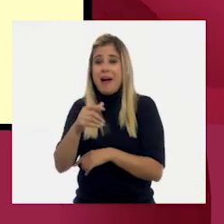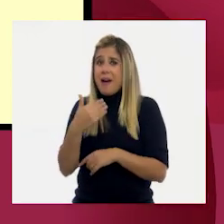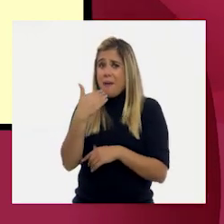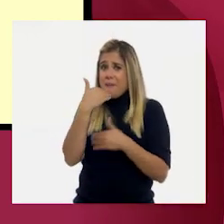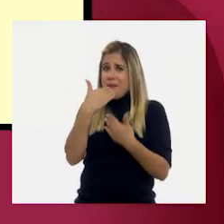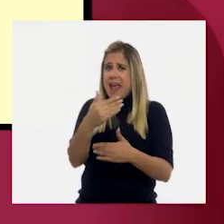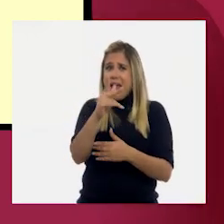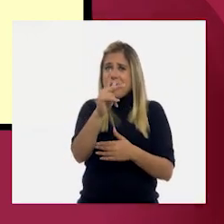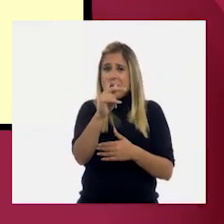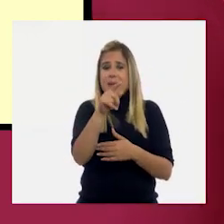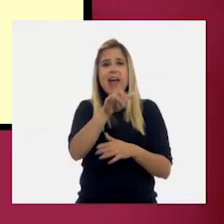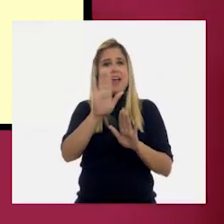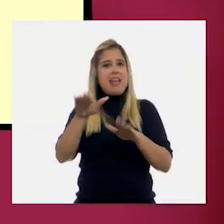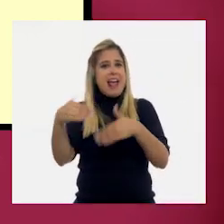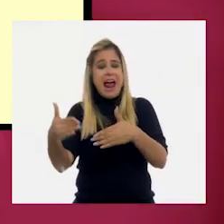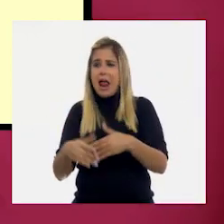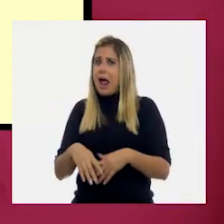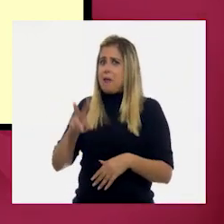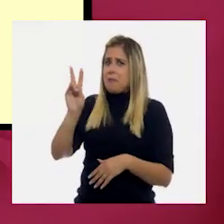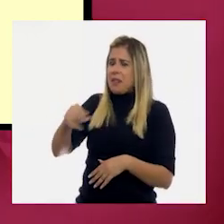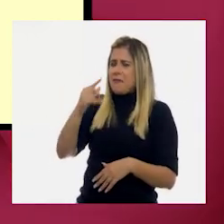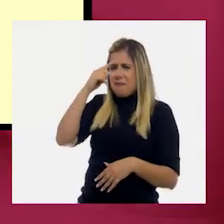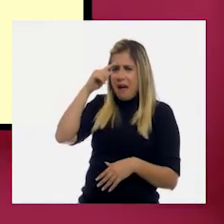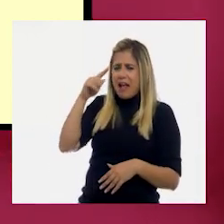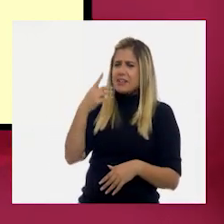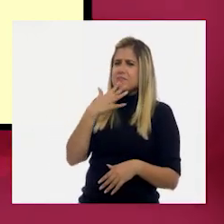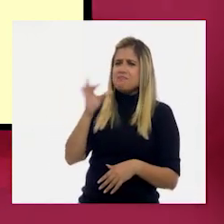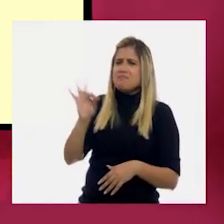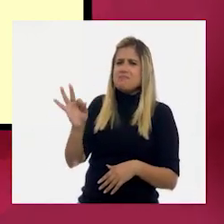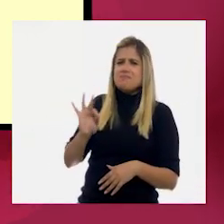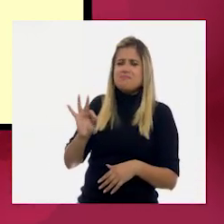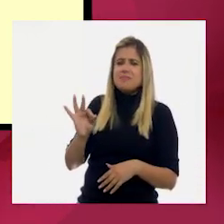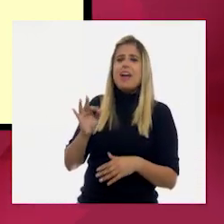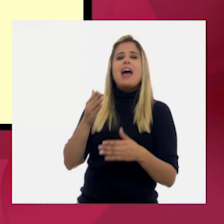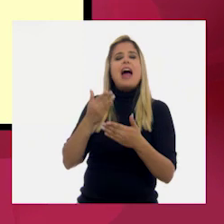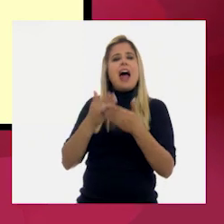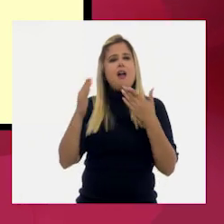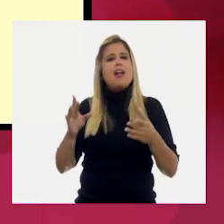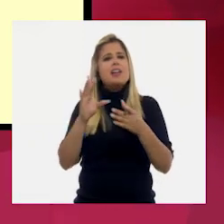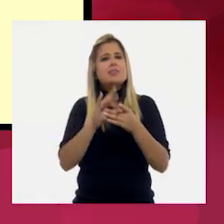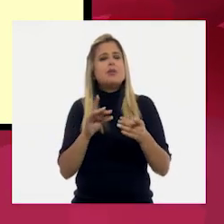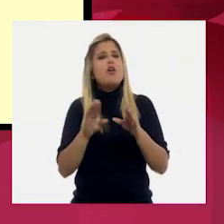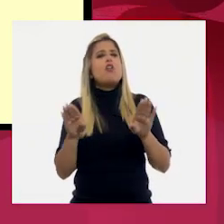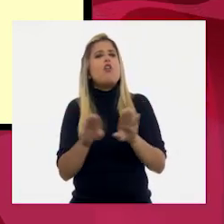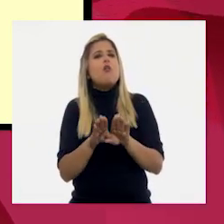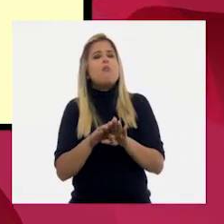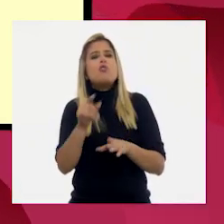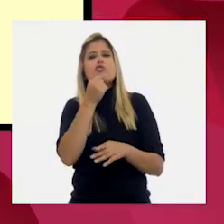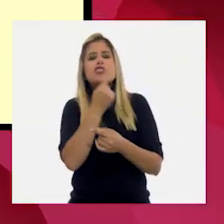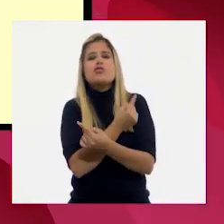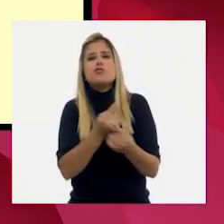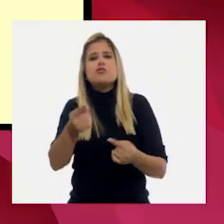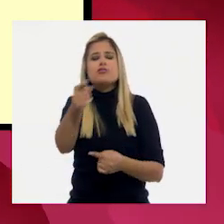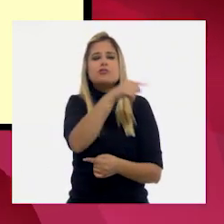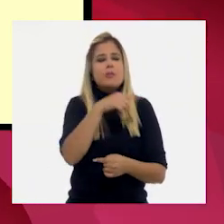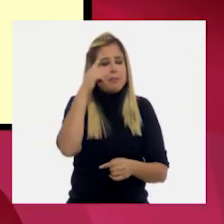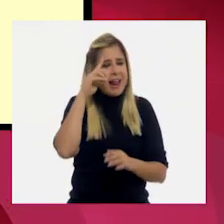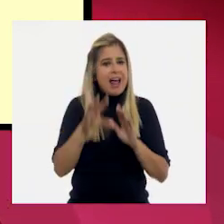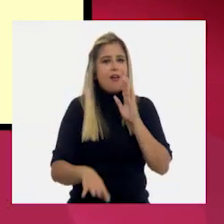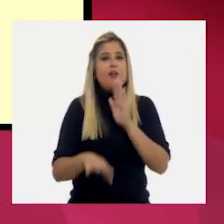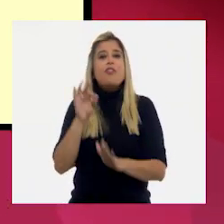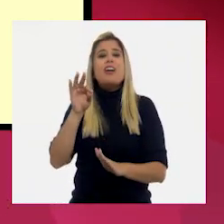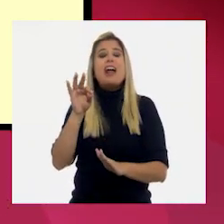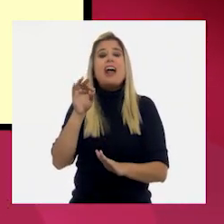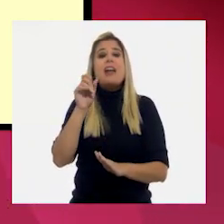llegaste. ¿Qué tal? Padrísimo, está muy fácil. ¿Por qué no nos lo explica cómo le hicimos las niñas y los niños y yo para encontrar a la poza